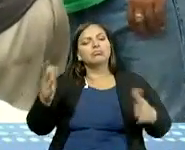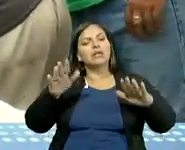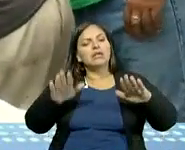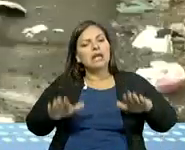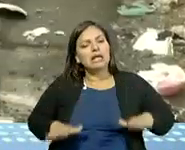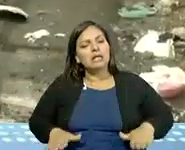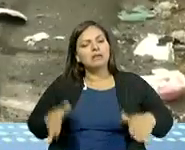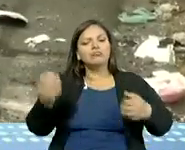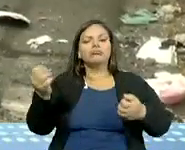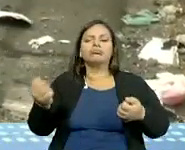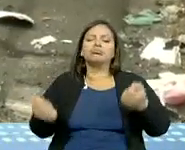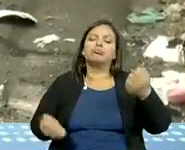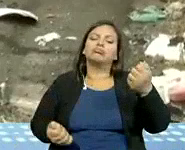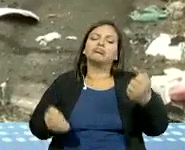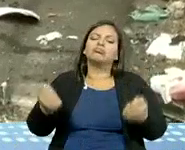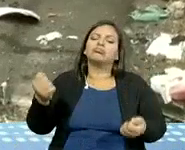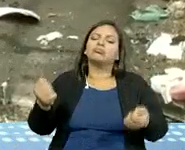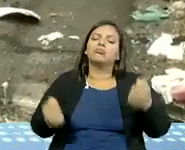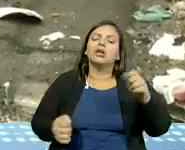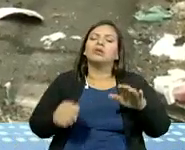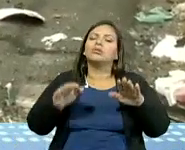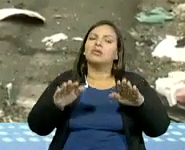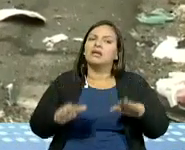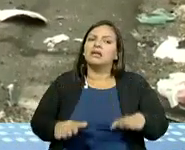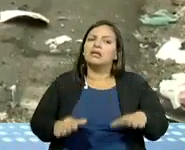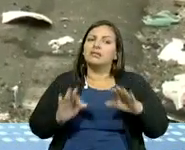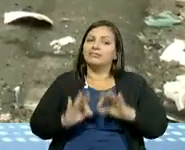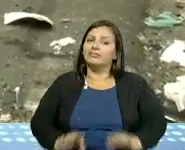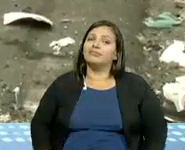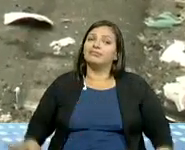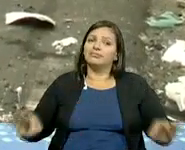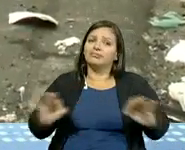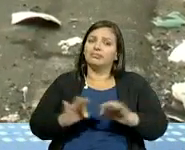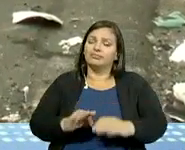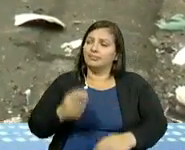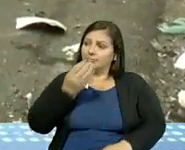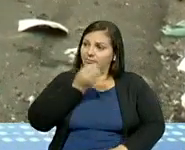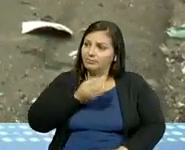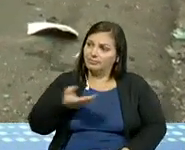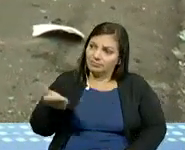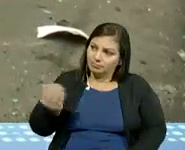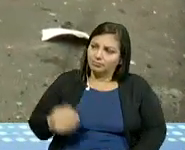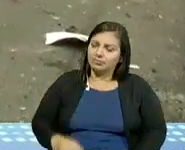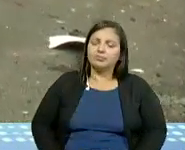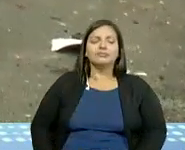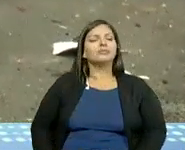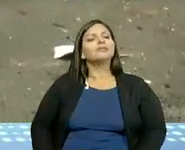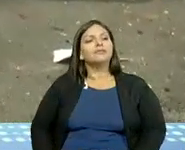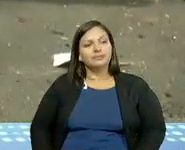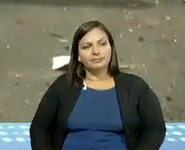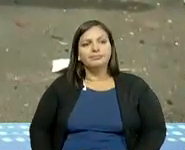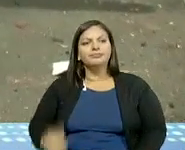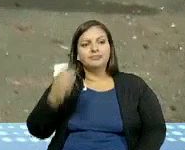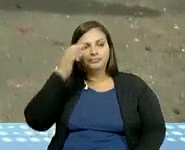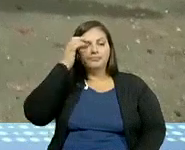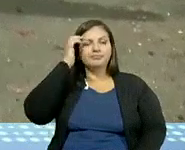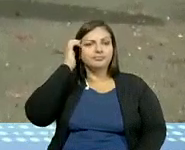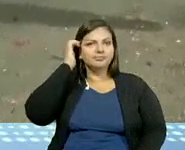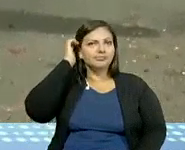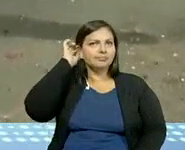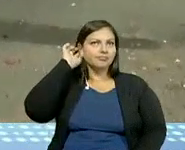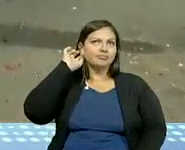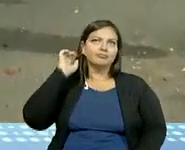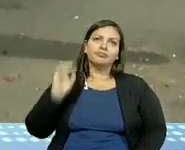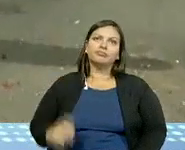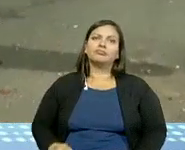Navidad y Nochebuena. Por supuesto, lo importante aquí es que la ciudadanía, esta fiesta no tenga ningún tipo de inconvenientes, ni